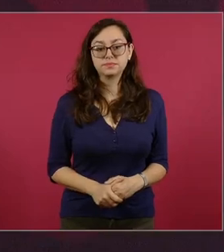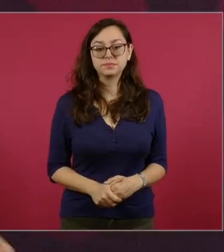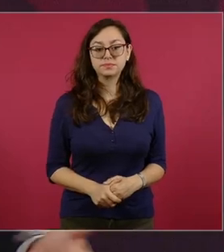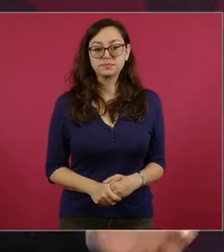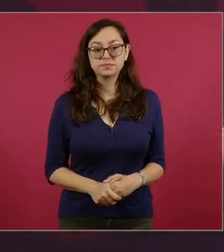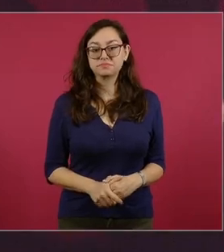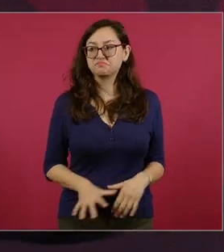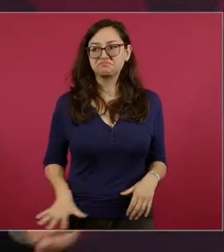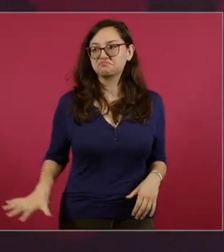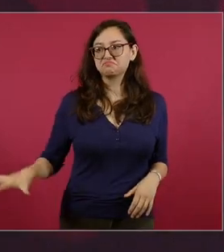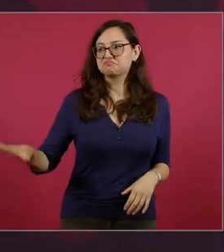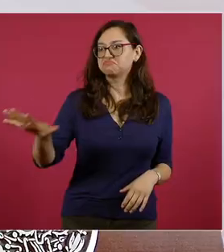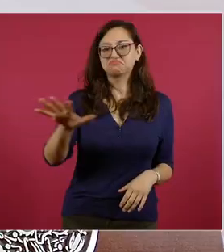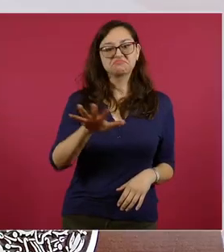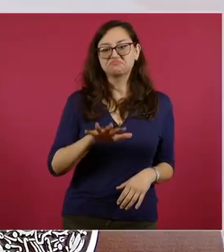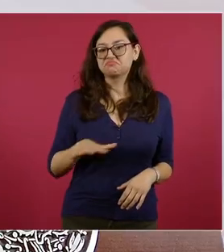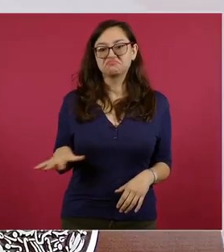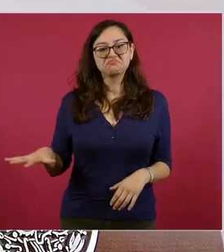Abajo no,